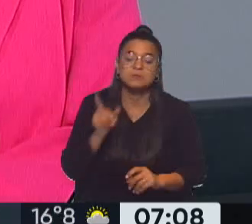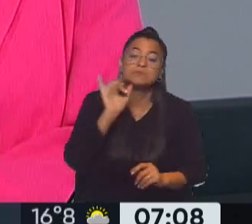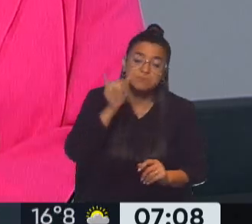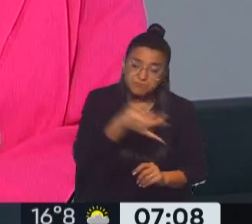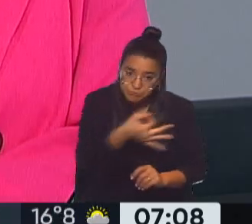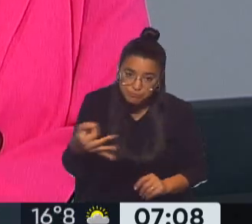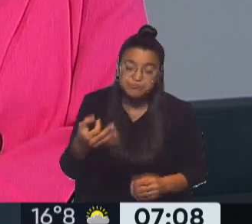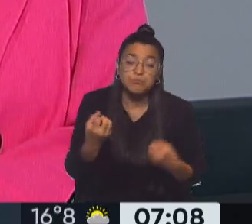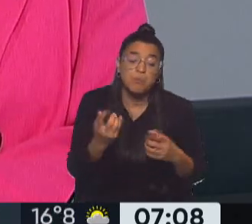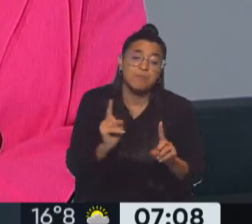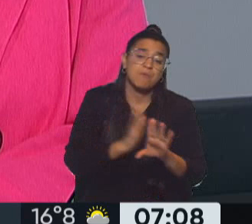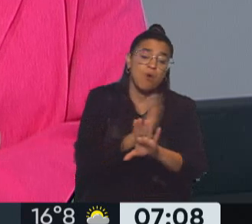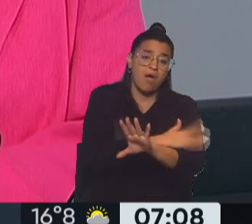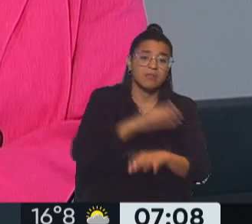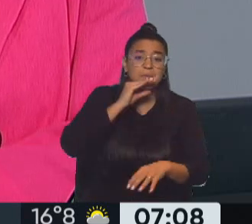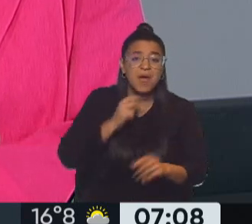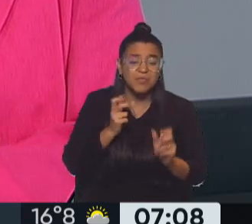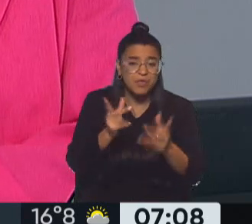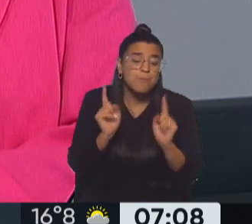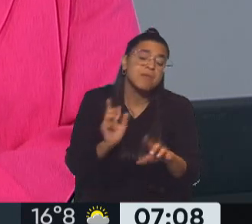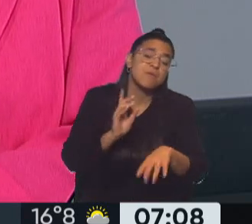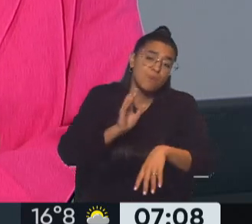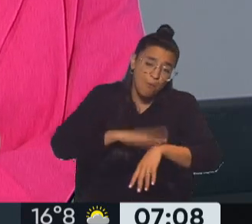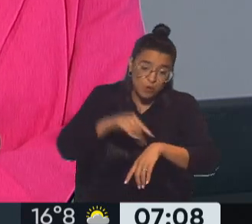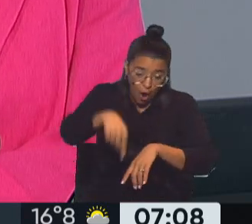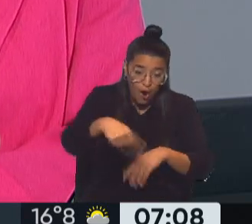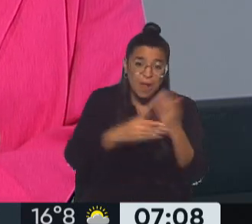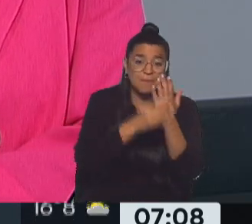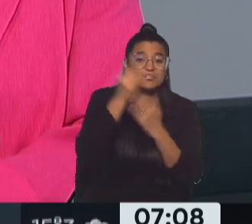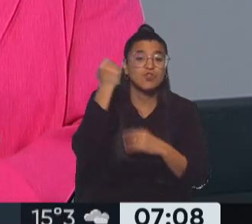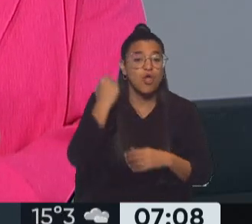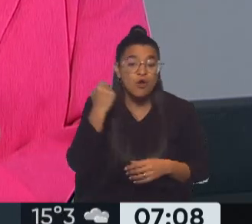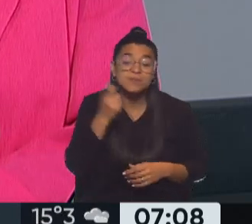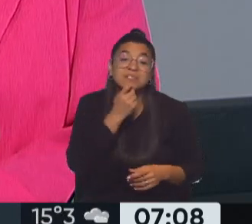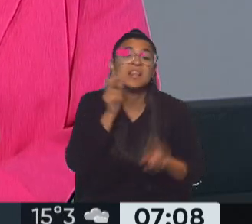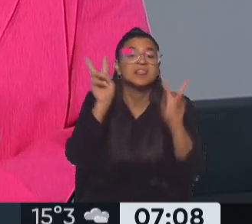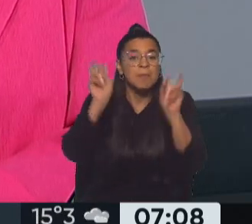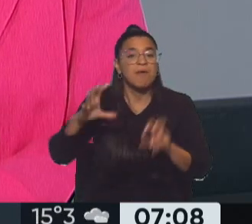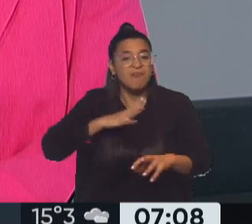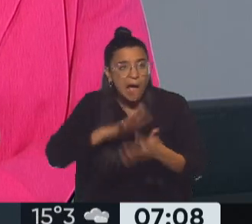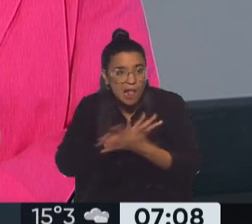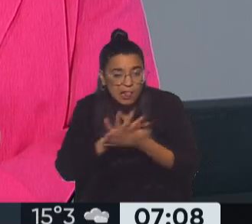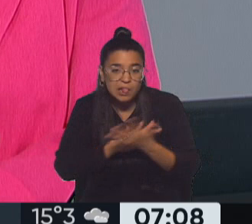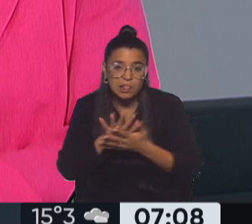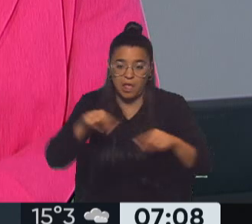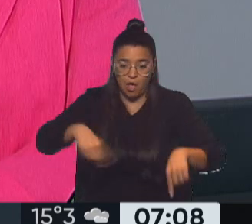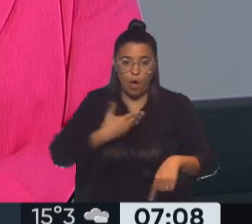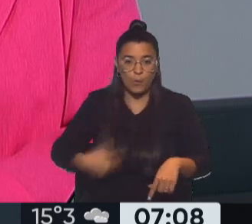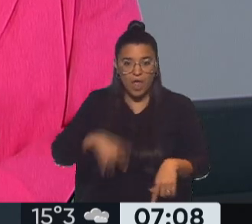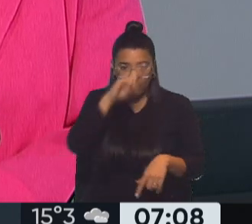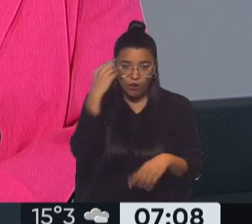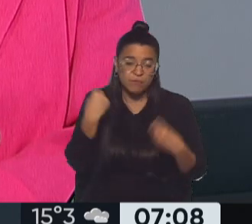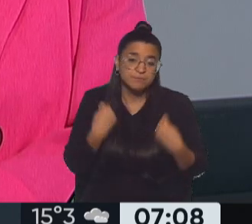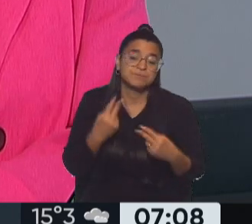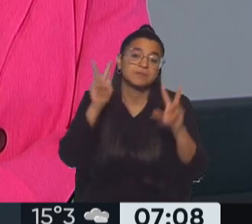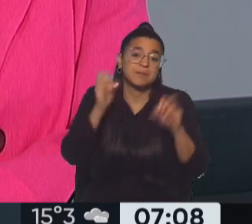de hecho lo ha dicho también Sergio Massa, que es al mismo tiempo el ministro de Economía. Si hay un tema pendiente en el gobierno nacional es